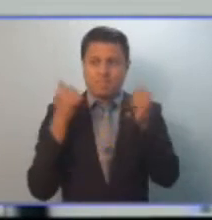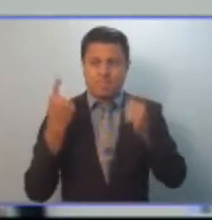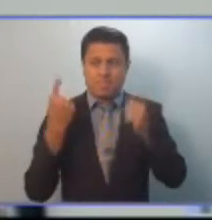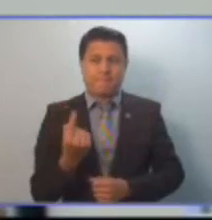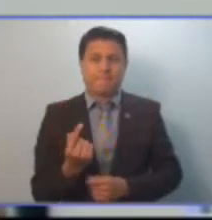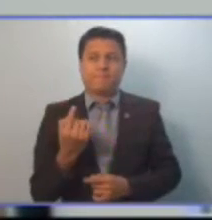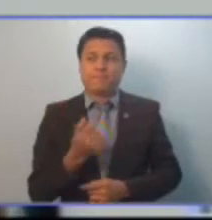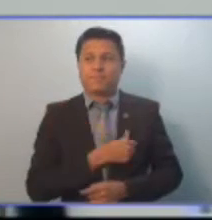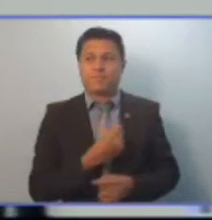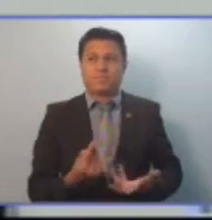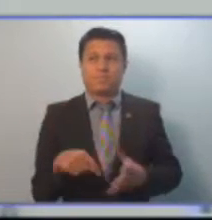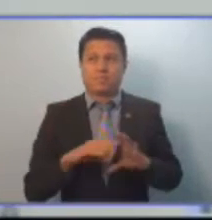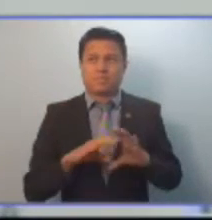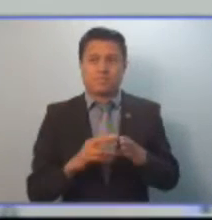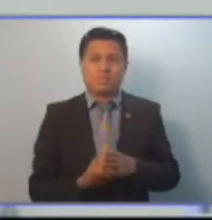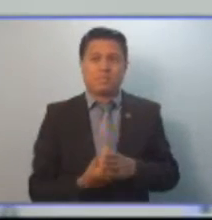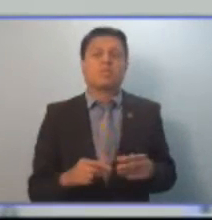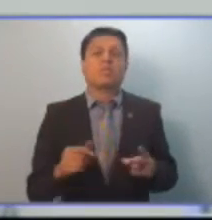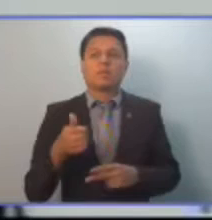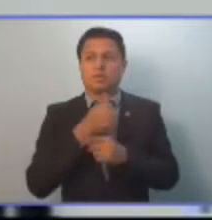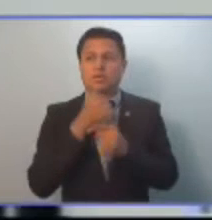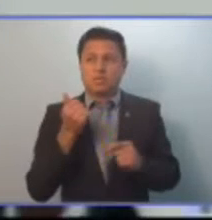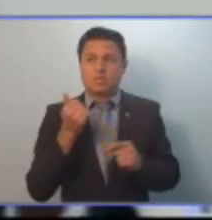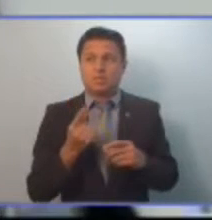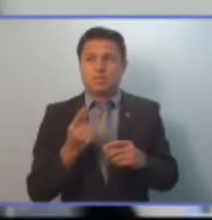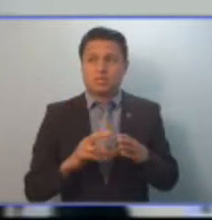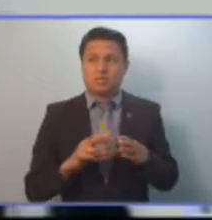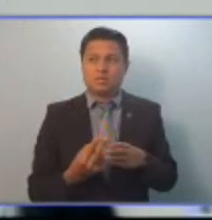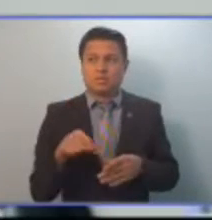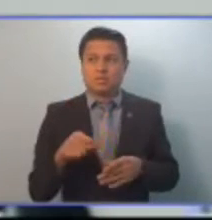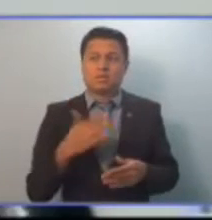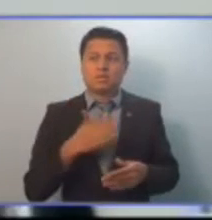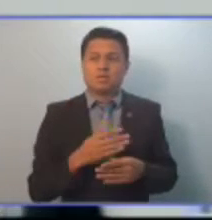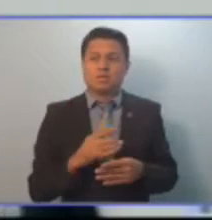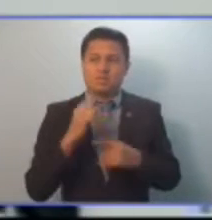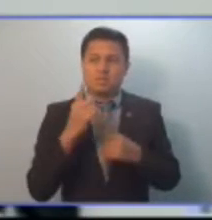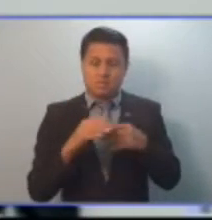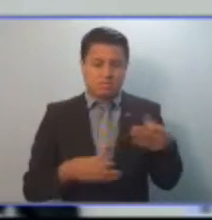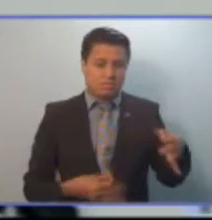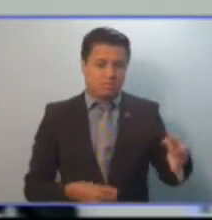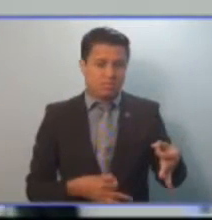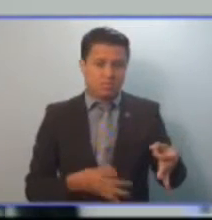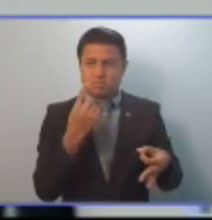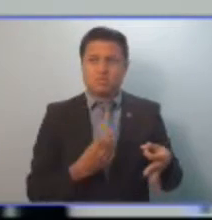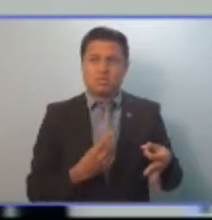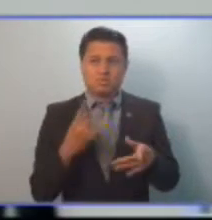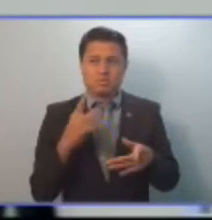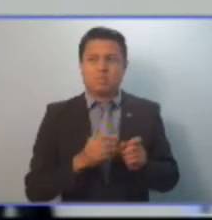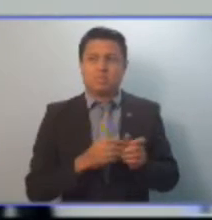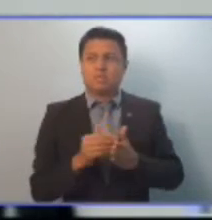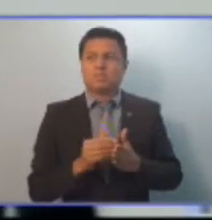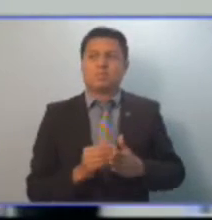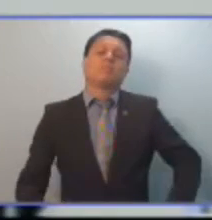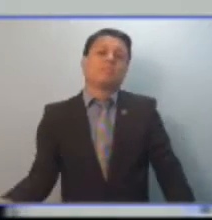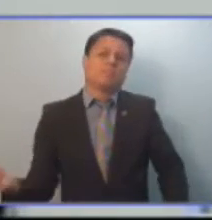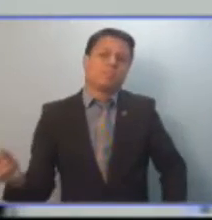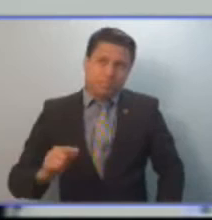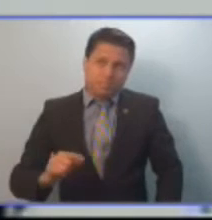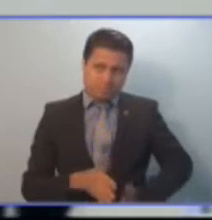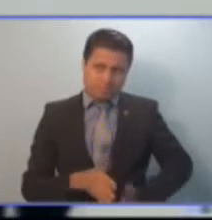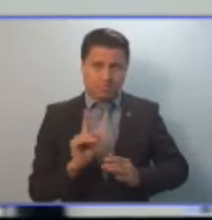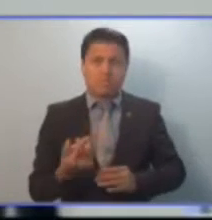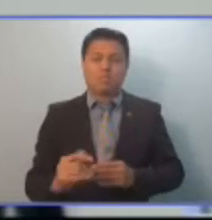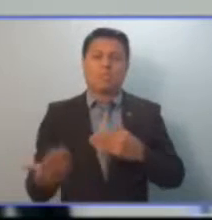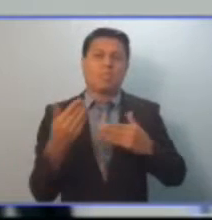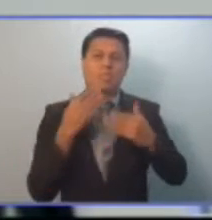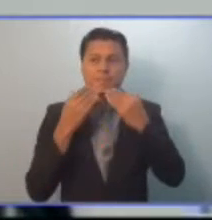Aquí tengo en la mesa las preguntas introductorias y me piden sobre ella una apreciación general sobre